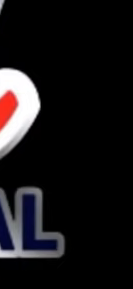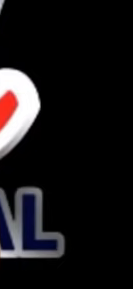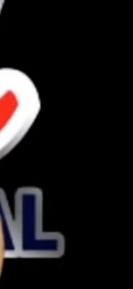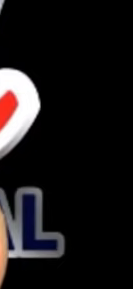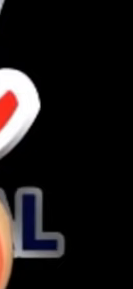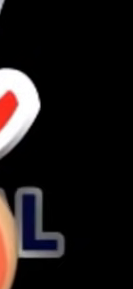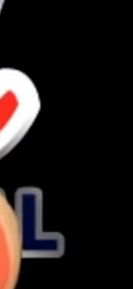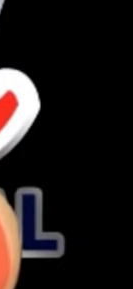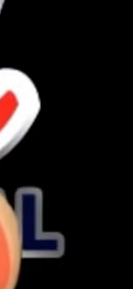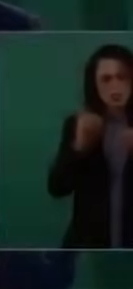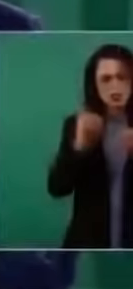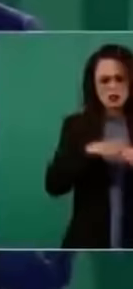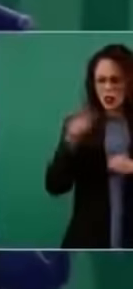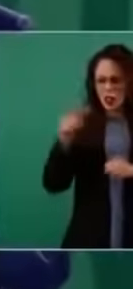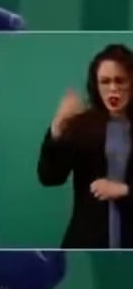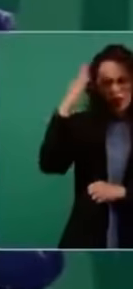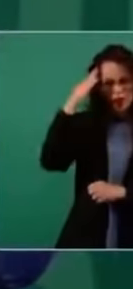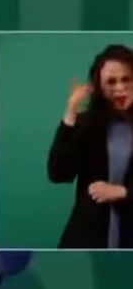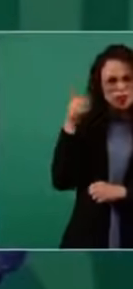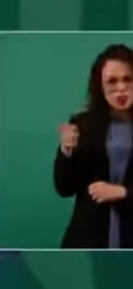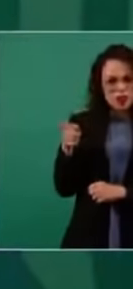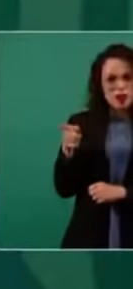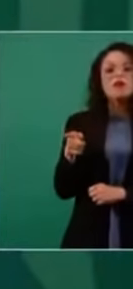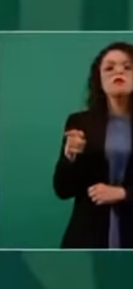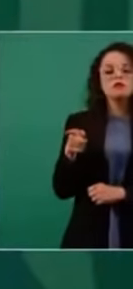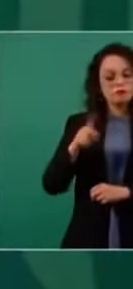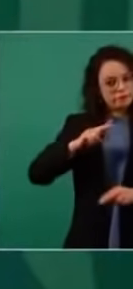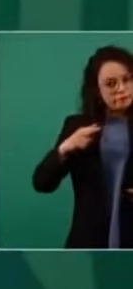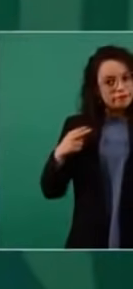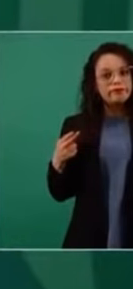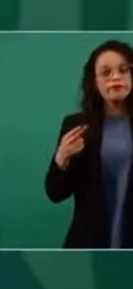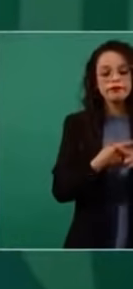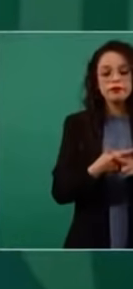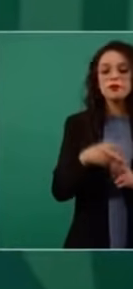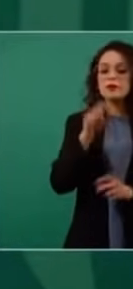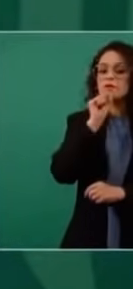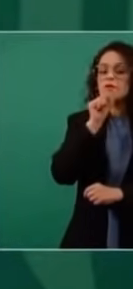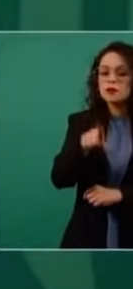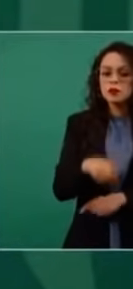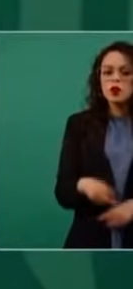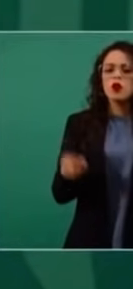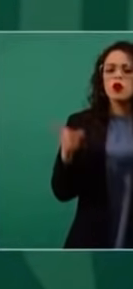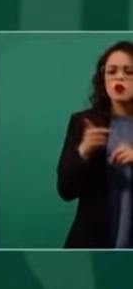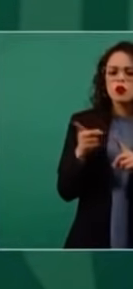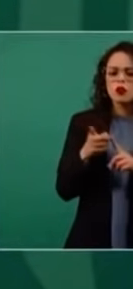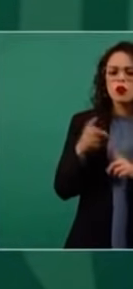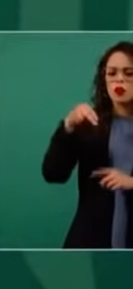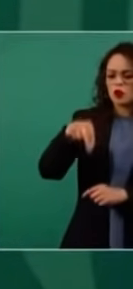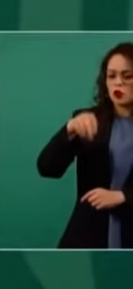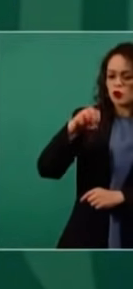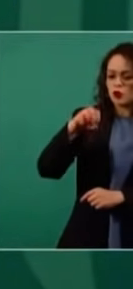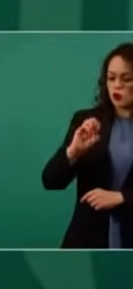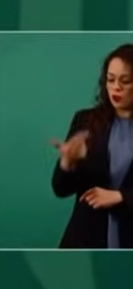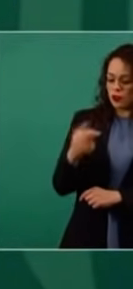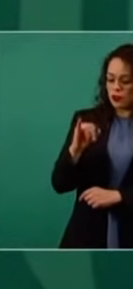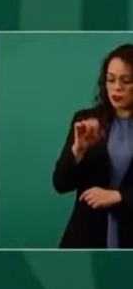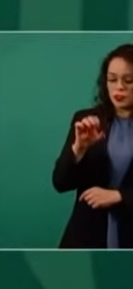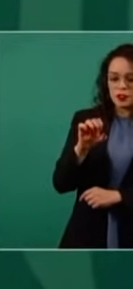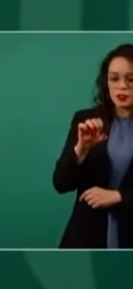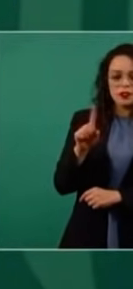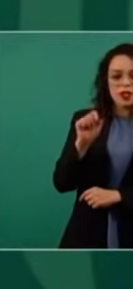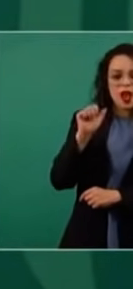a no traicionar la confianza de los mexicanos, y que eso lo está demostrando no solamente